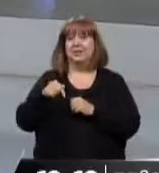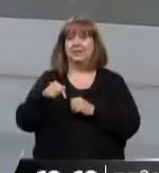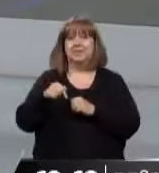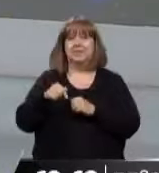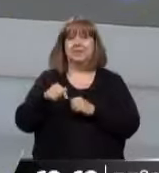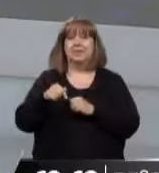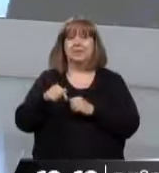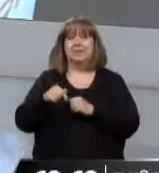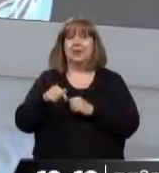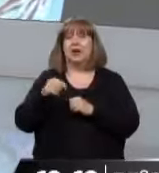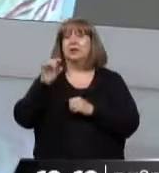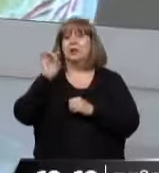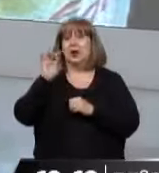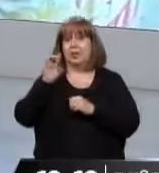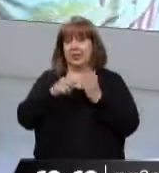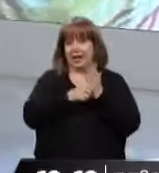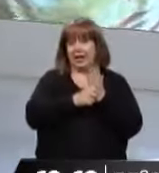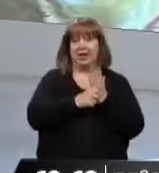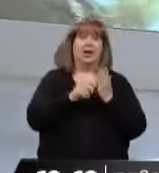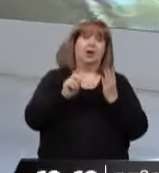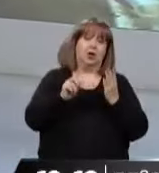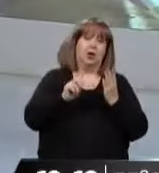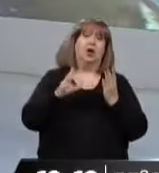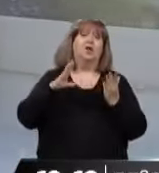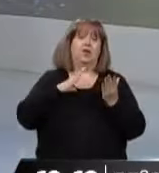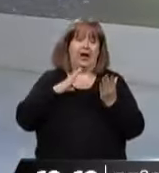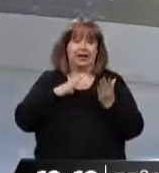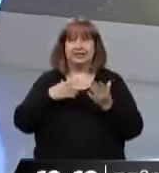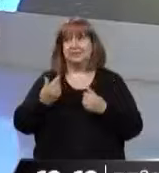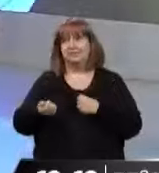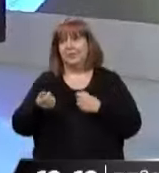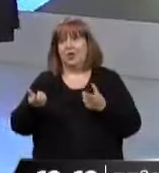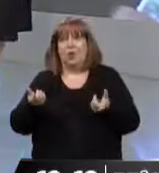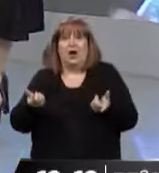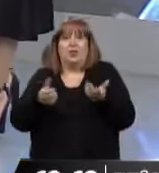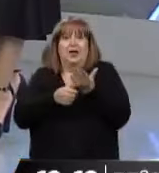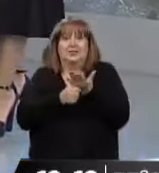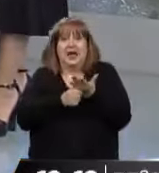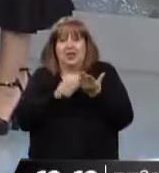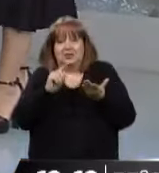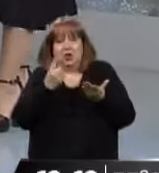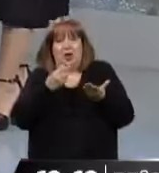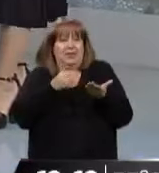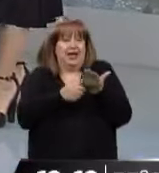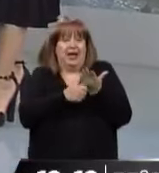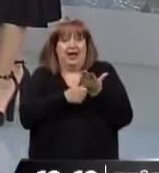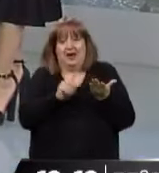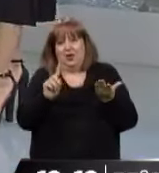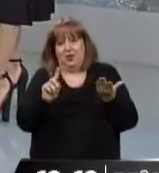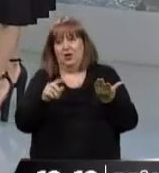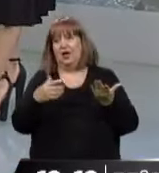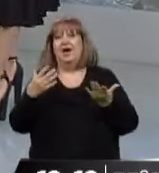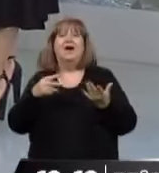y decíamos, no solamente la carne, si no lo decía Sofi, cuando uno hace un asado, una juntada, claro, no es la carne nada más,